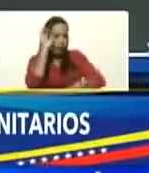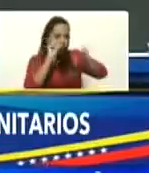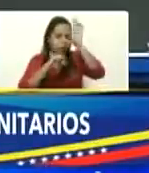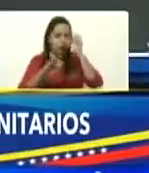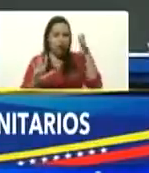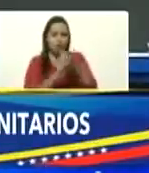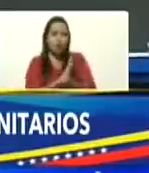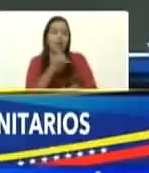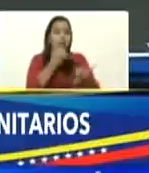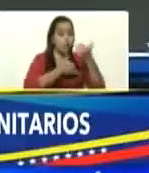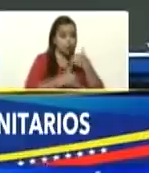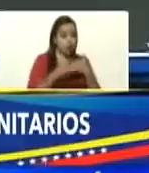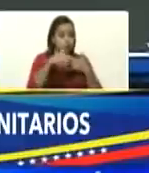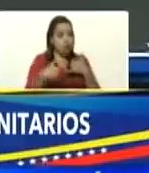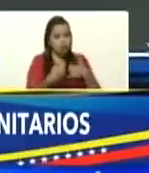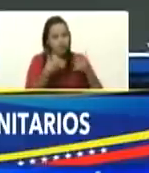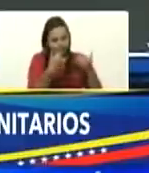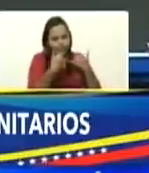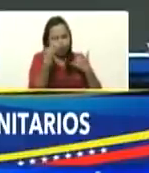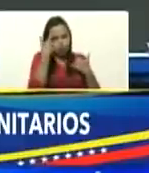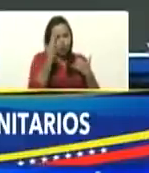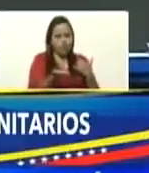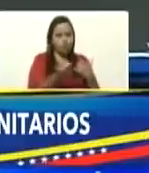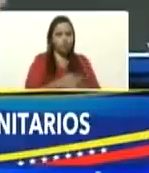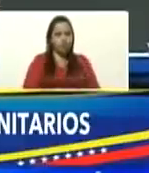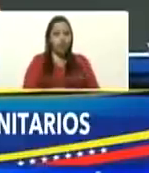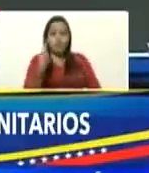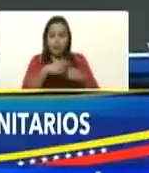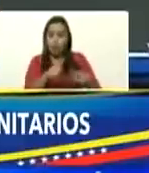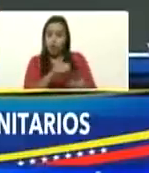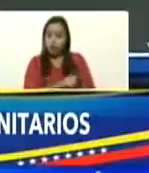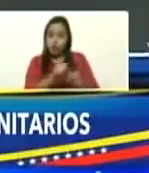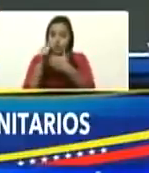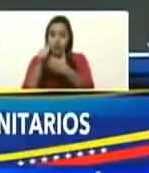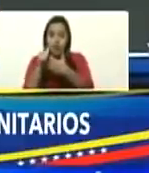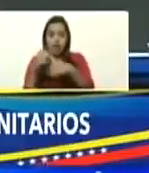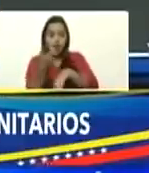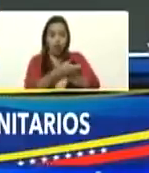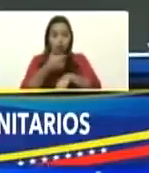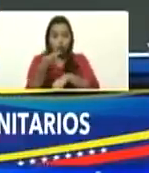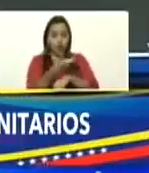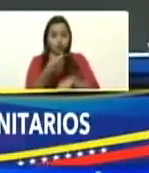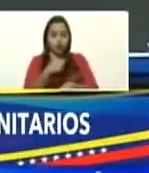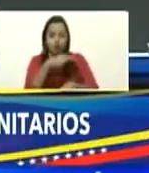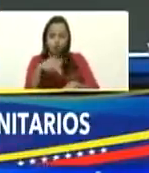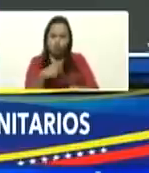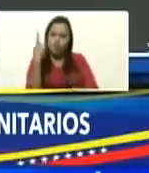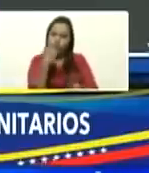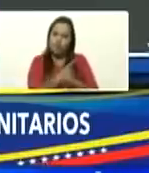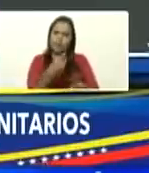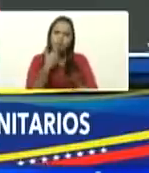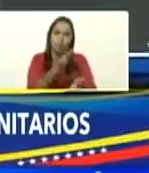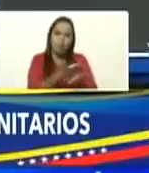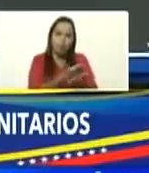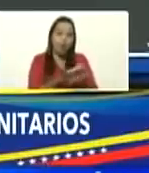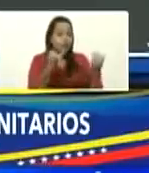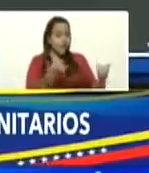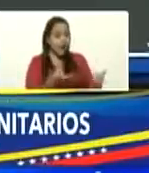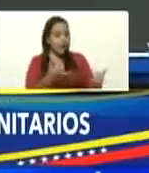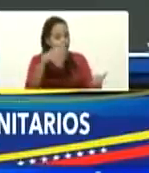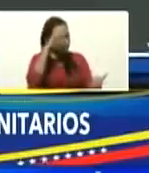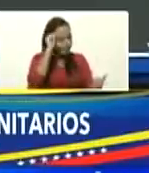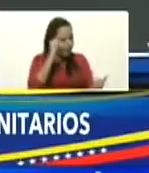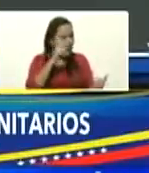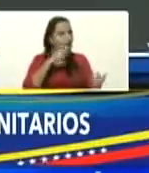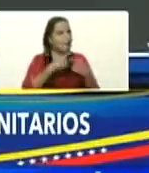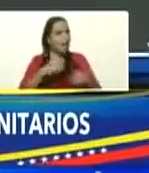los propios errores que también hemos cometido desde la dirigencia y desde el ejercicio del gobierno, nosotros tenemos que plantearnos avanzar cualitativamente hacia una